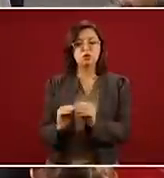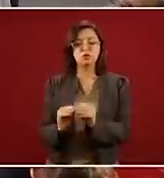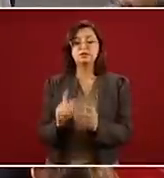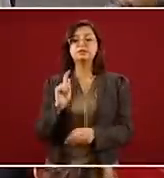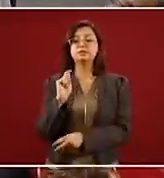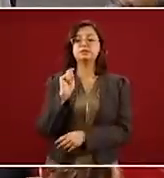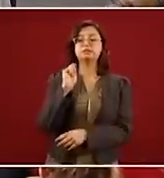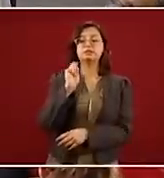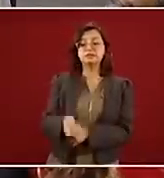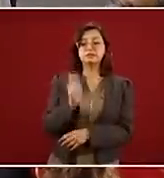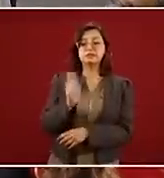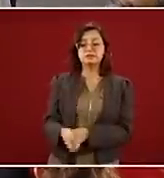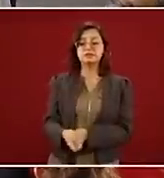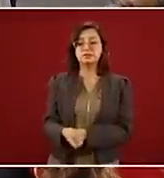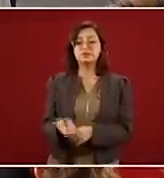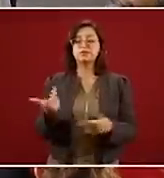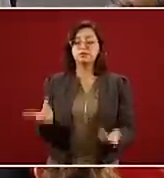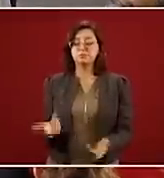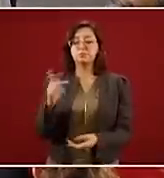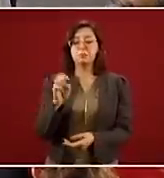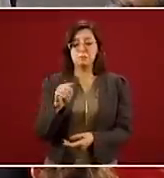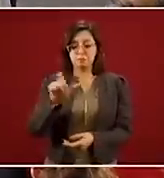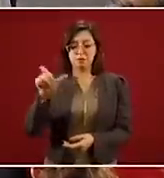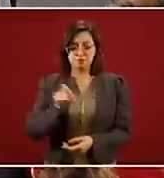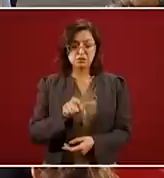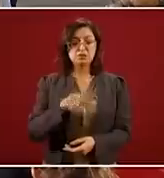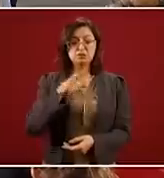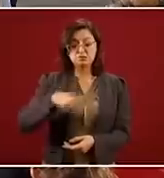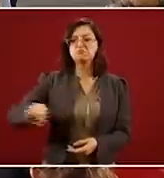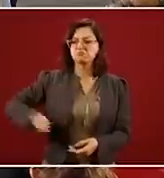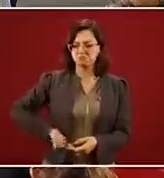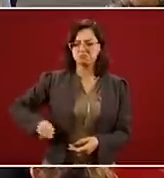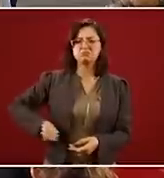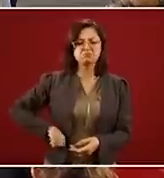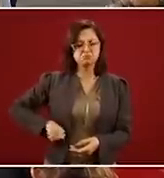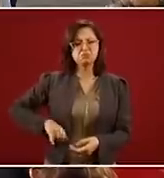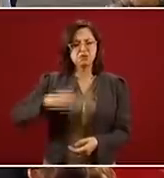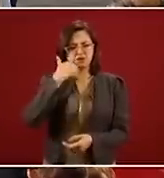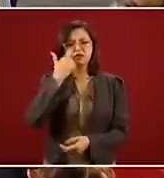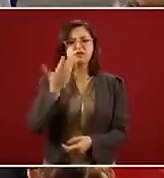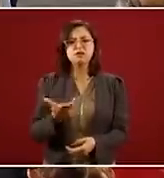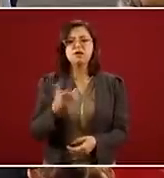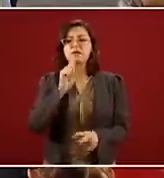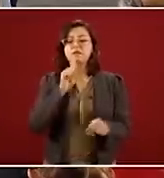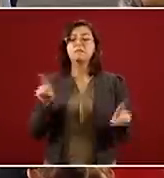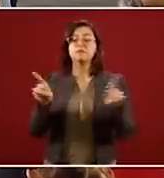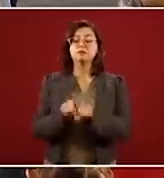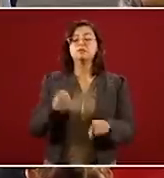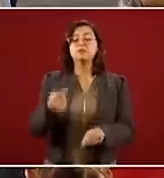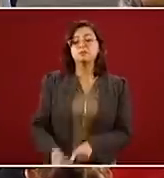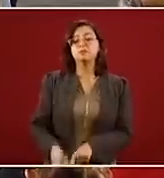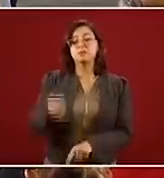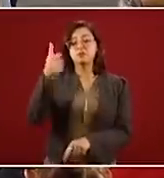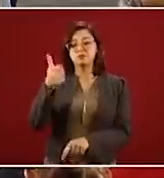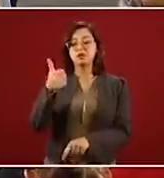demanda por los bonos de Pemex. Y lo otro que es relevante es que es la primera vez que Pemex hace